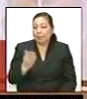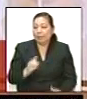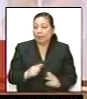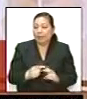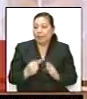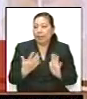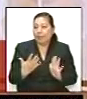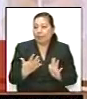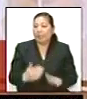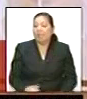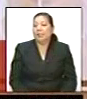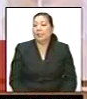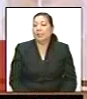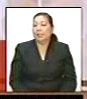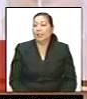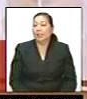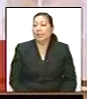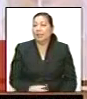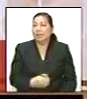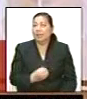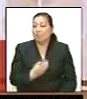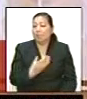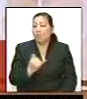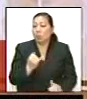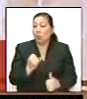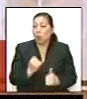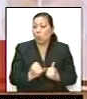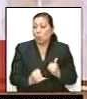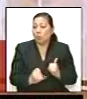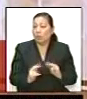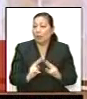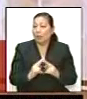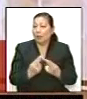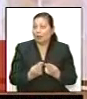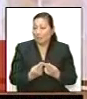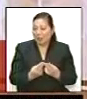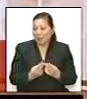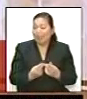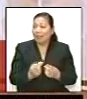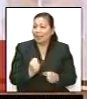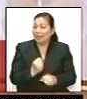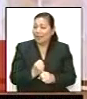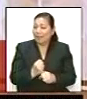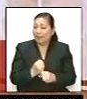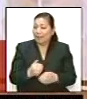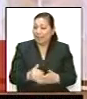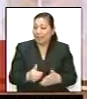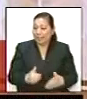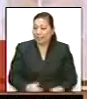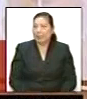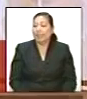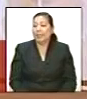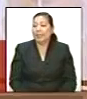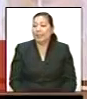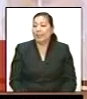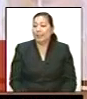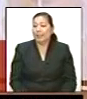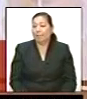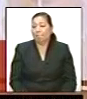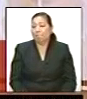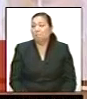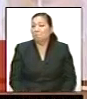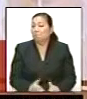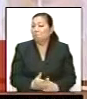al 10 de mayo. Es la última gran reunión, digamos, de trabajo antes de la cumbre. Y van